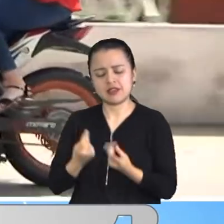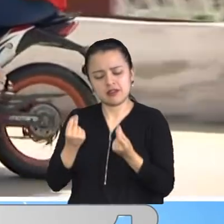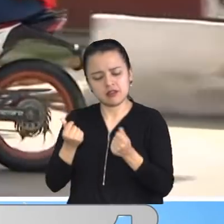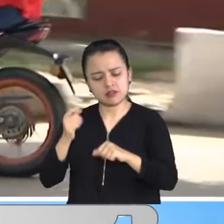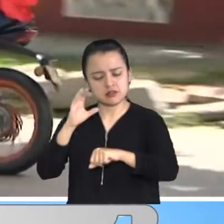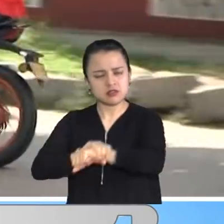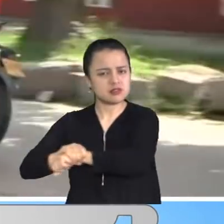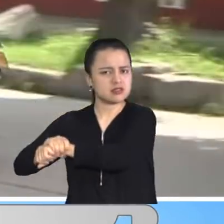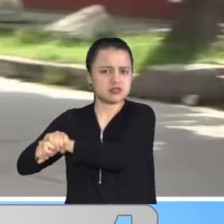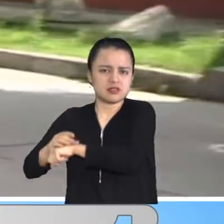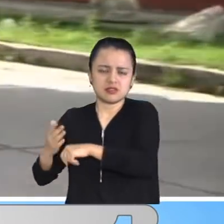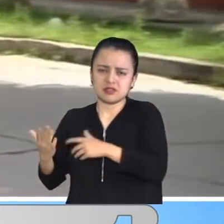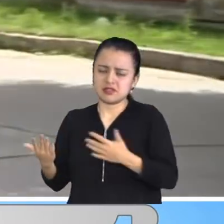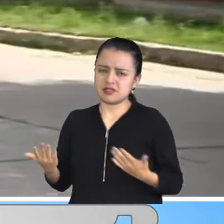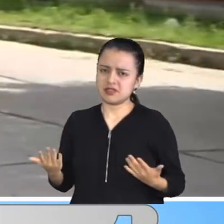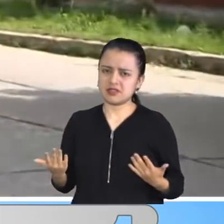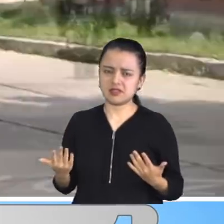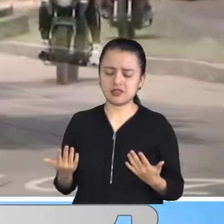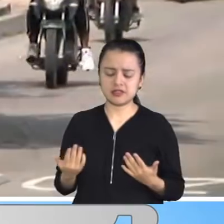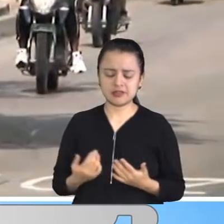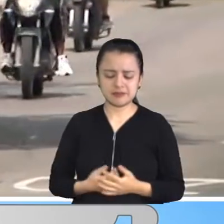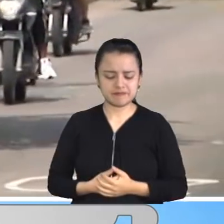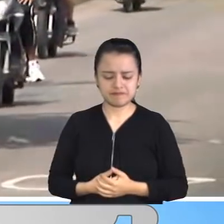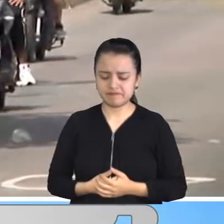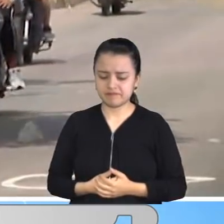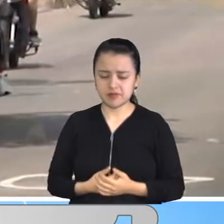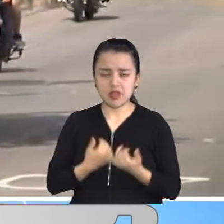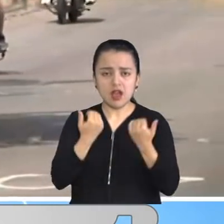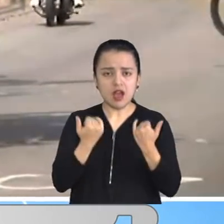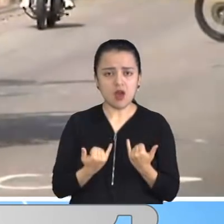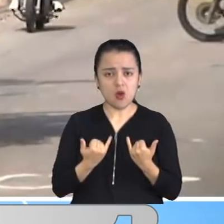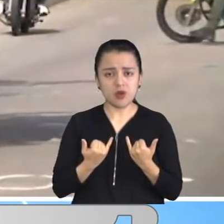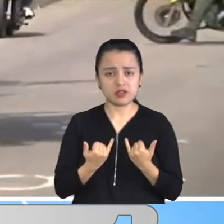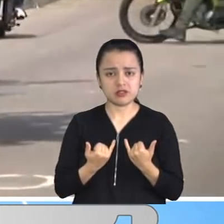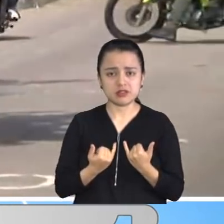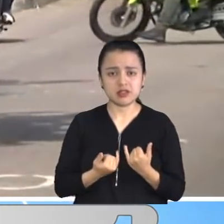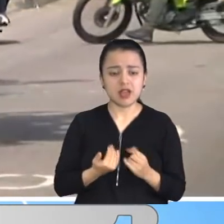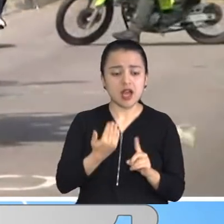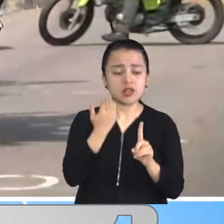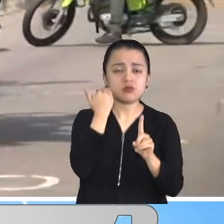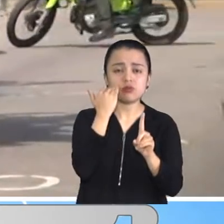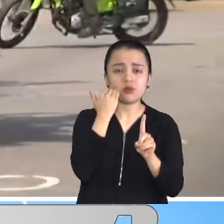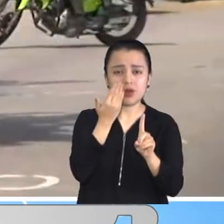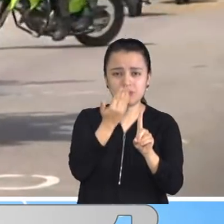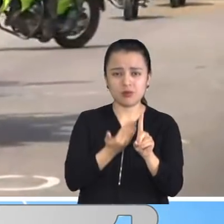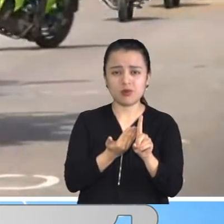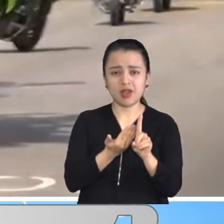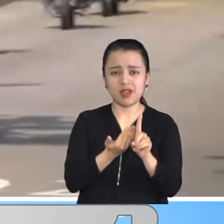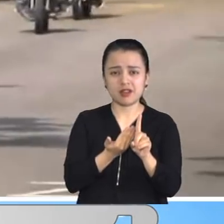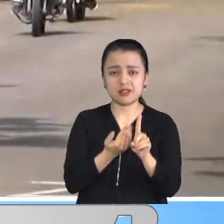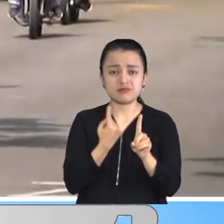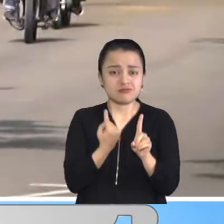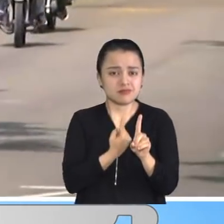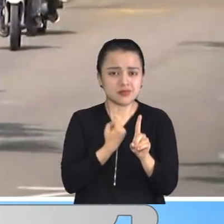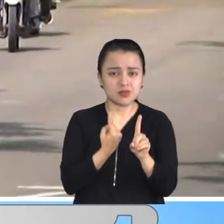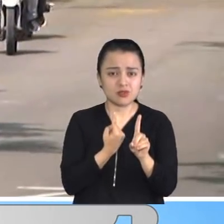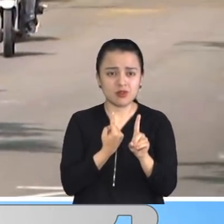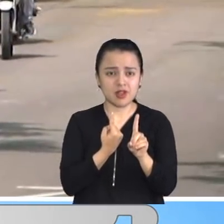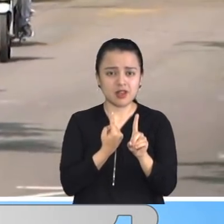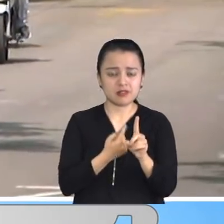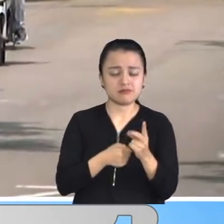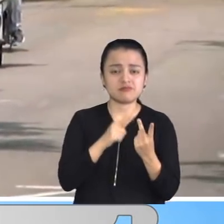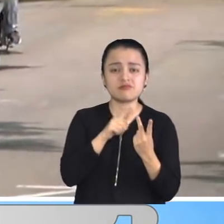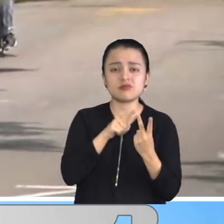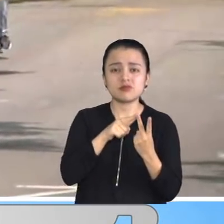los delincuentes que han dejado viuda a una mujer y huérfana de padre a dos niñas de 10 y 12 años. Una triste